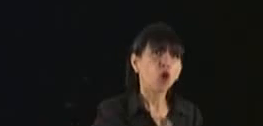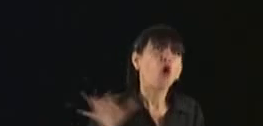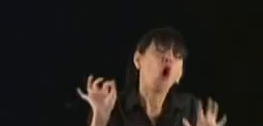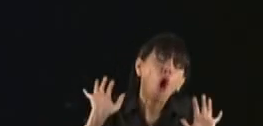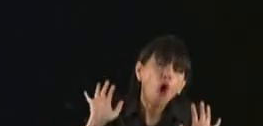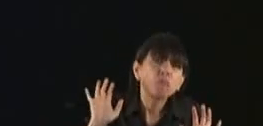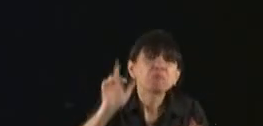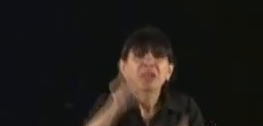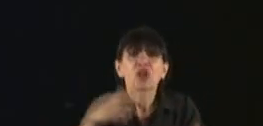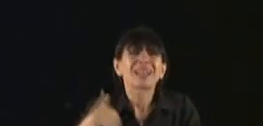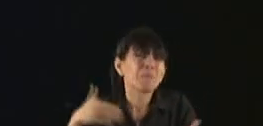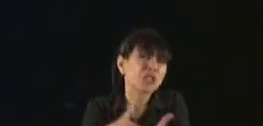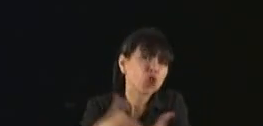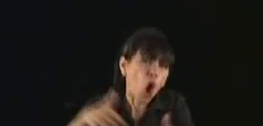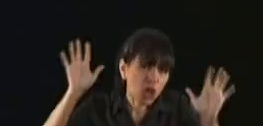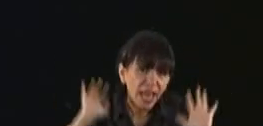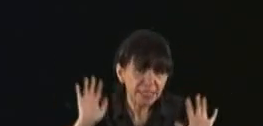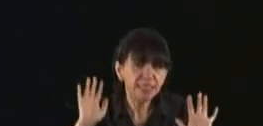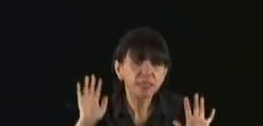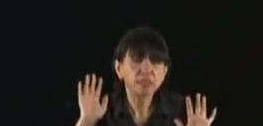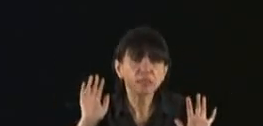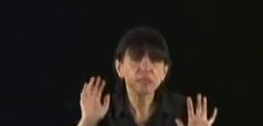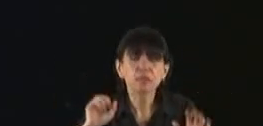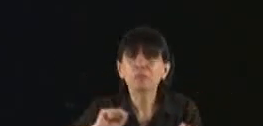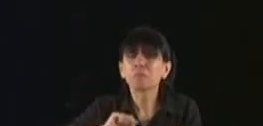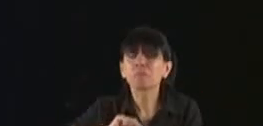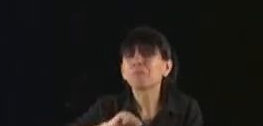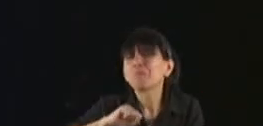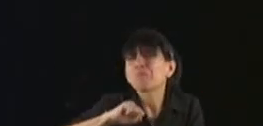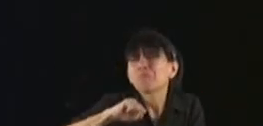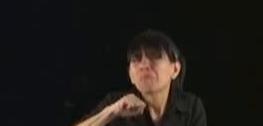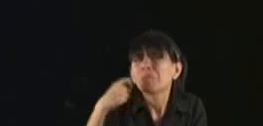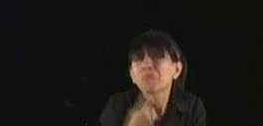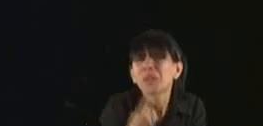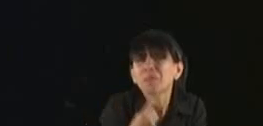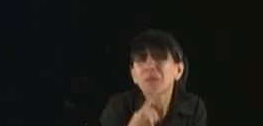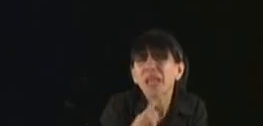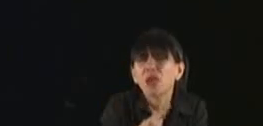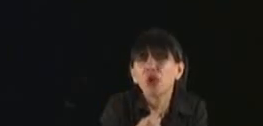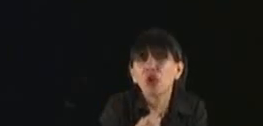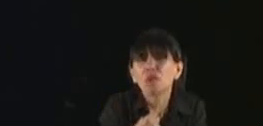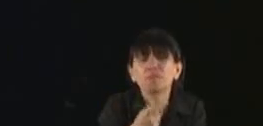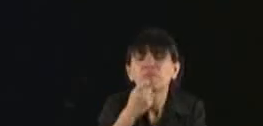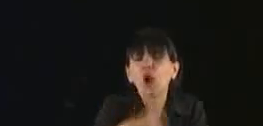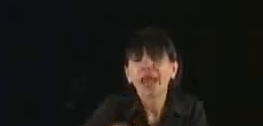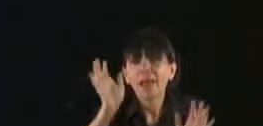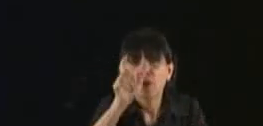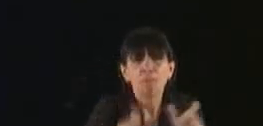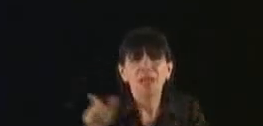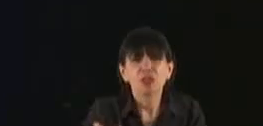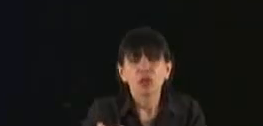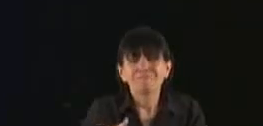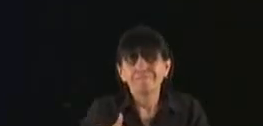de argentinos y argentinas, el primer recurso que encuentran ante un estado de